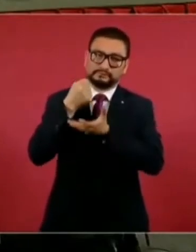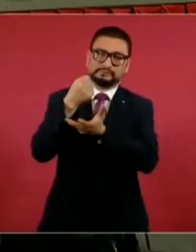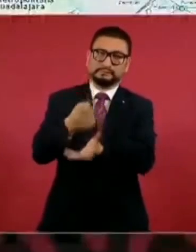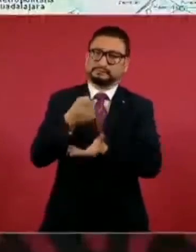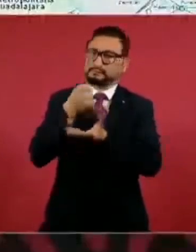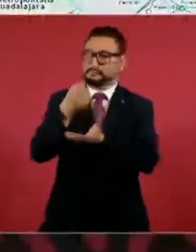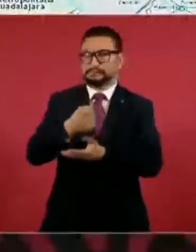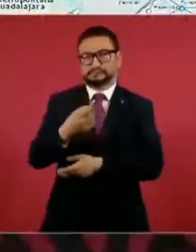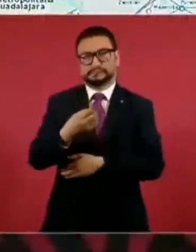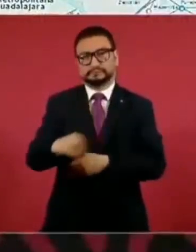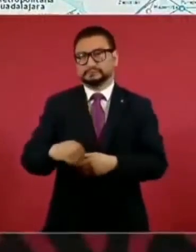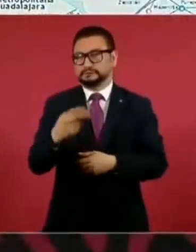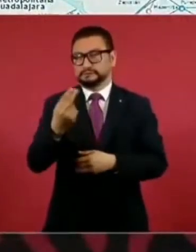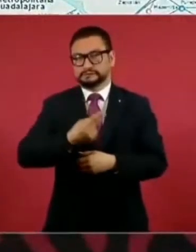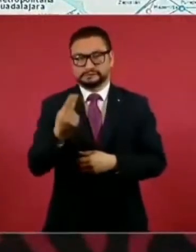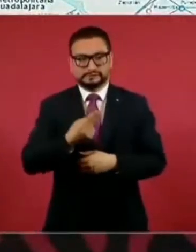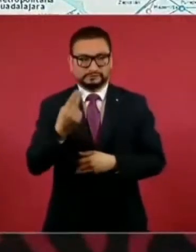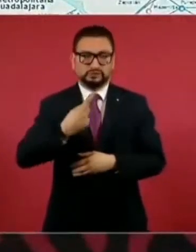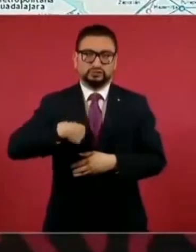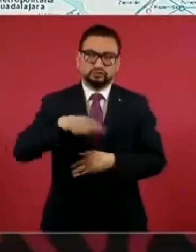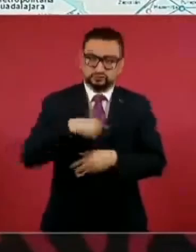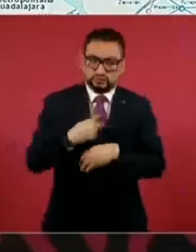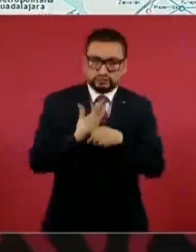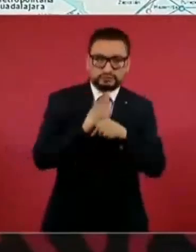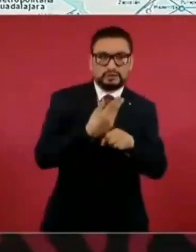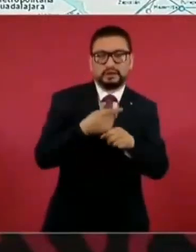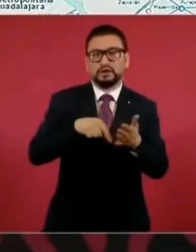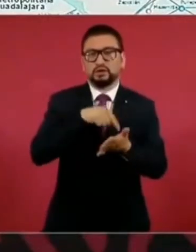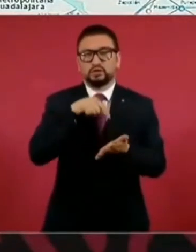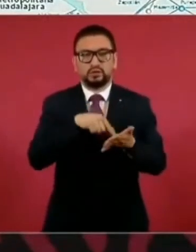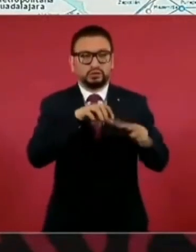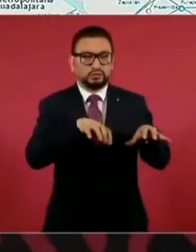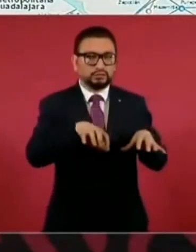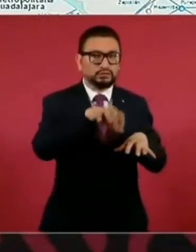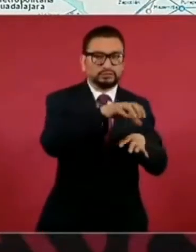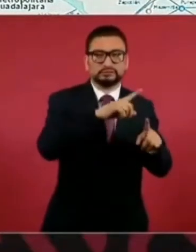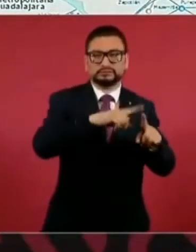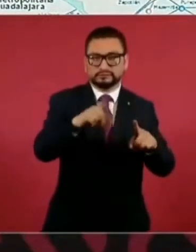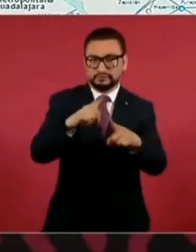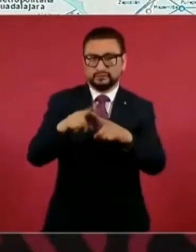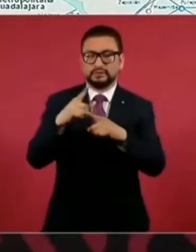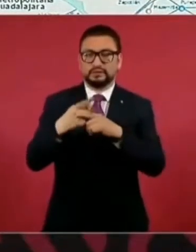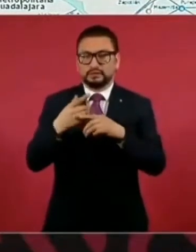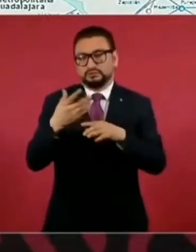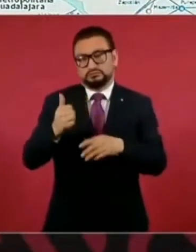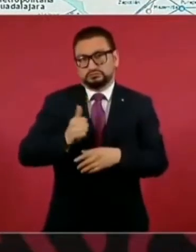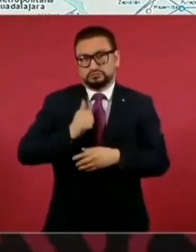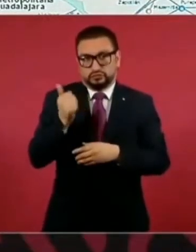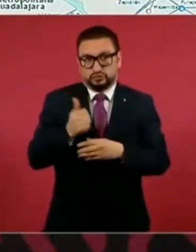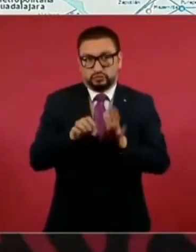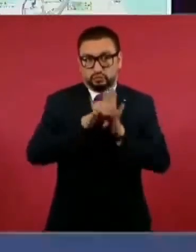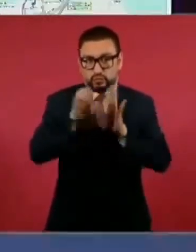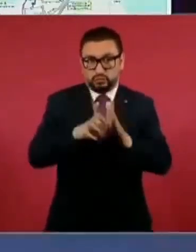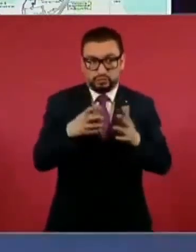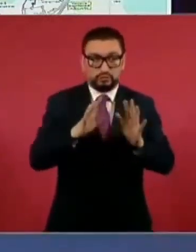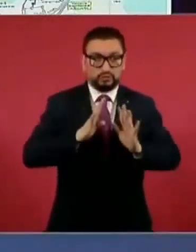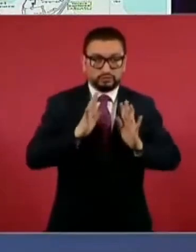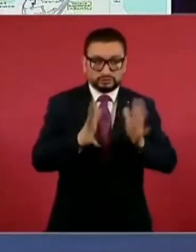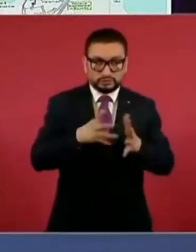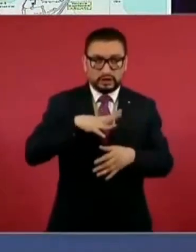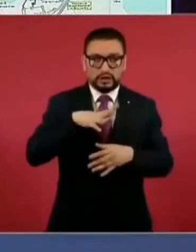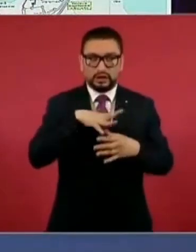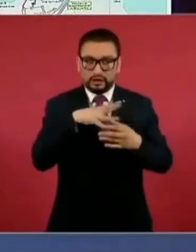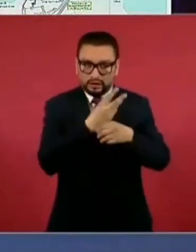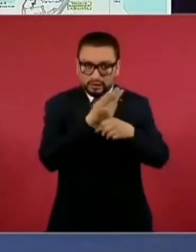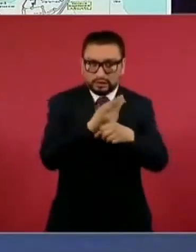otra. Necesitamos hacer refuerzos en algunas áreas, aprovechar, bueno, pues si ya lo tengo instalado hay que aprovechar